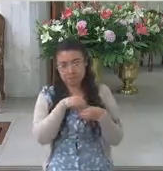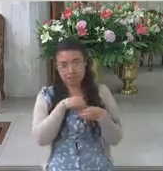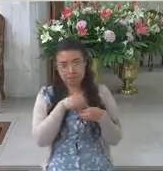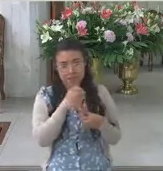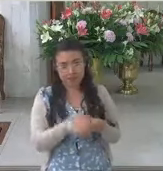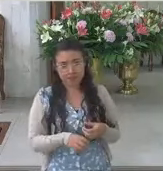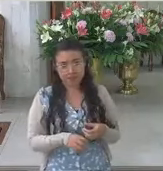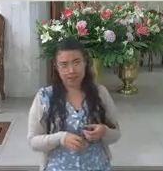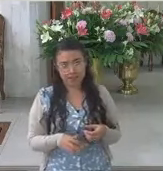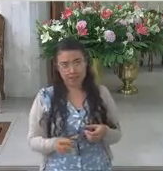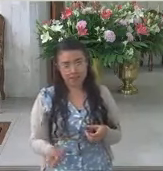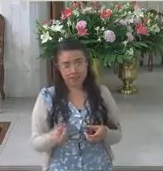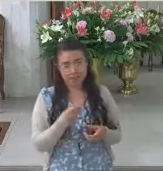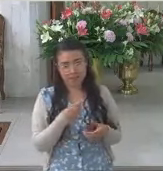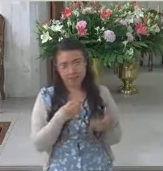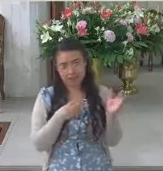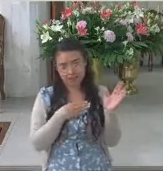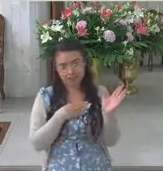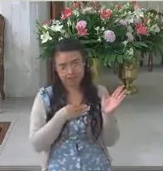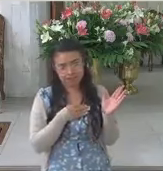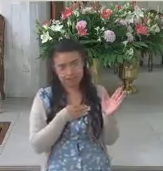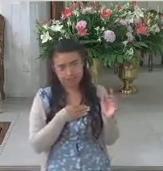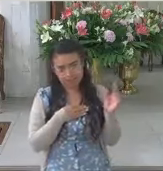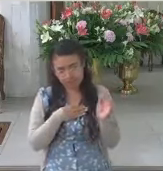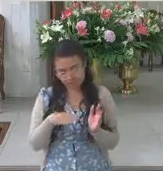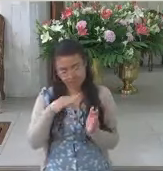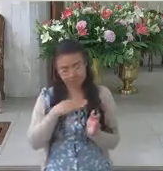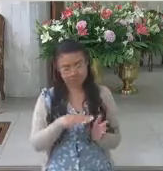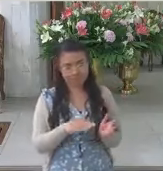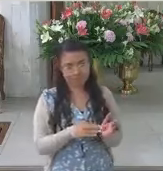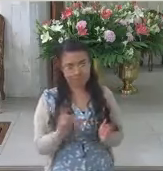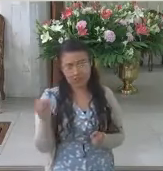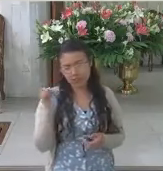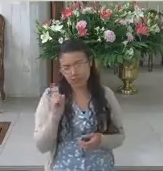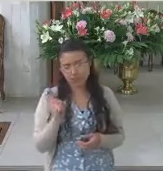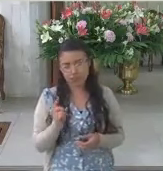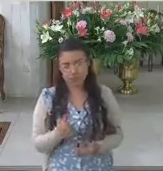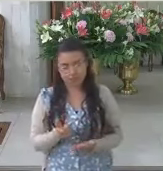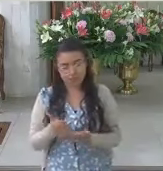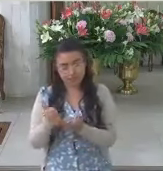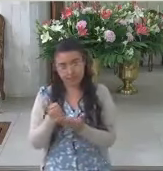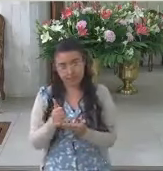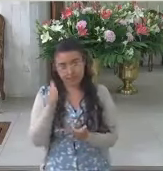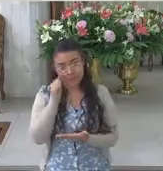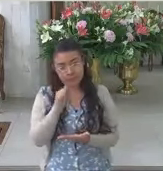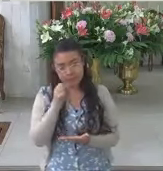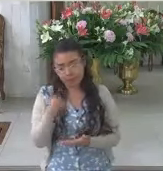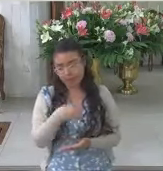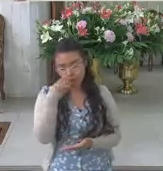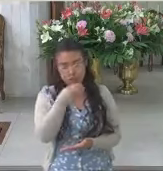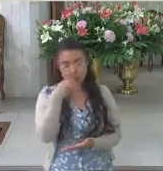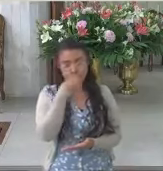solos sino que siempre pidamos la ayuda divina porque si no quedaremos en el vituperio en